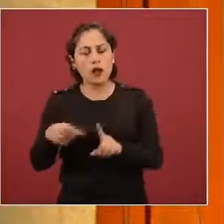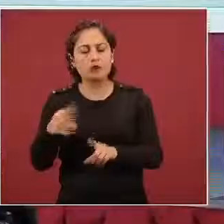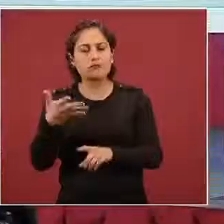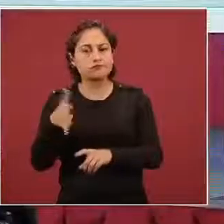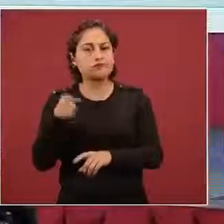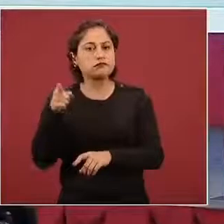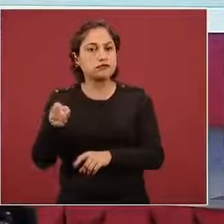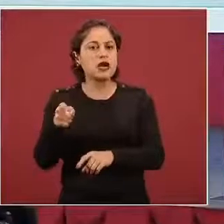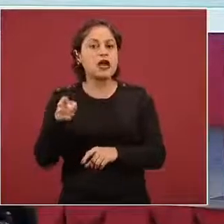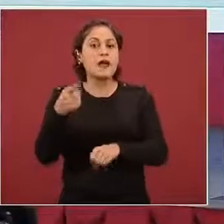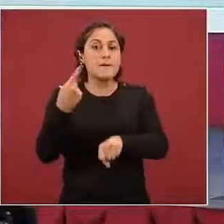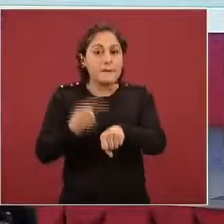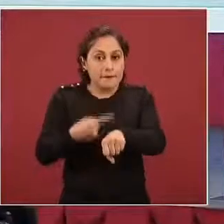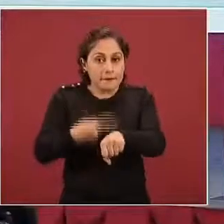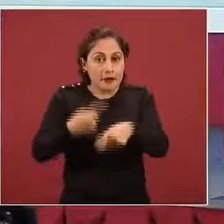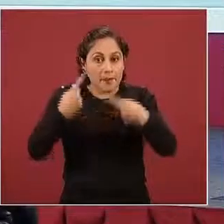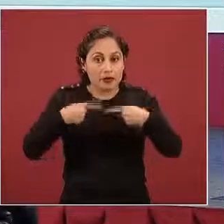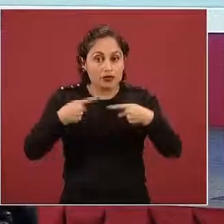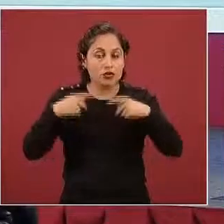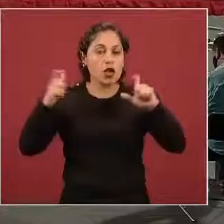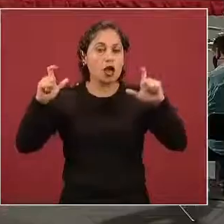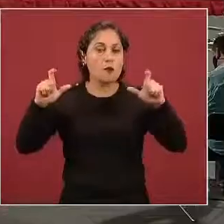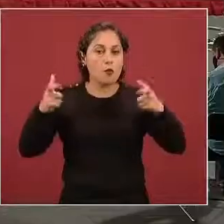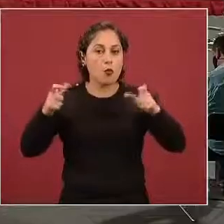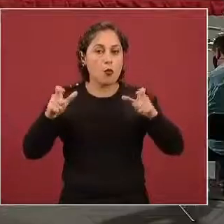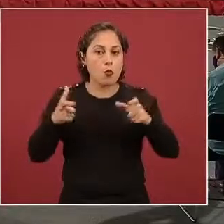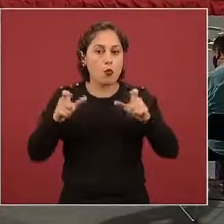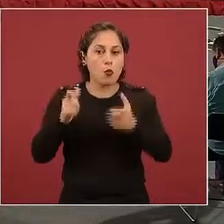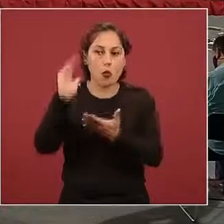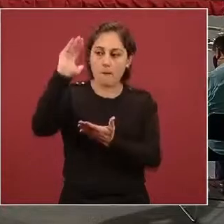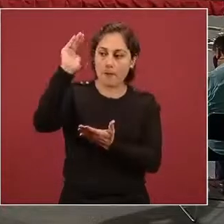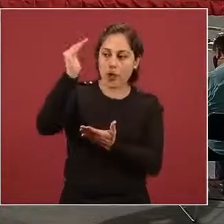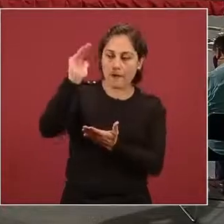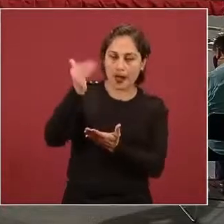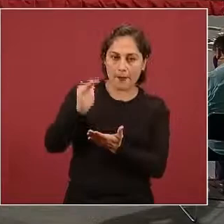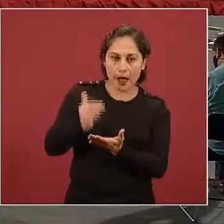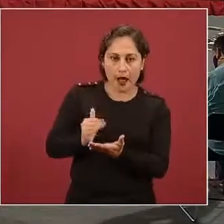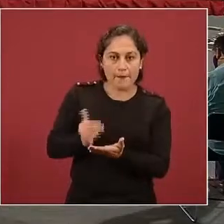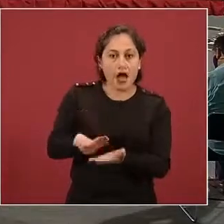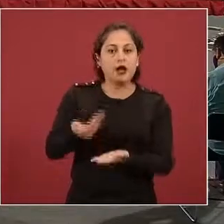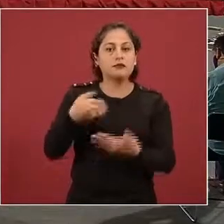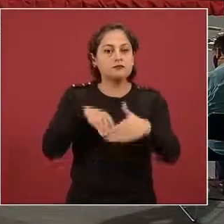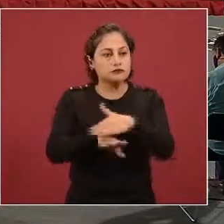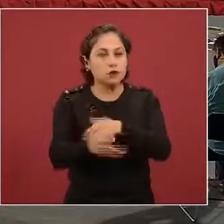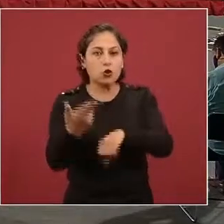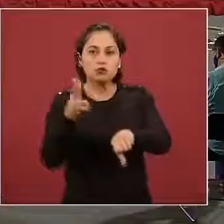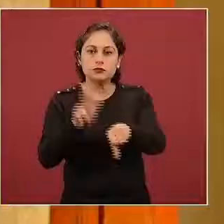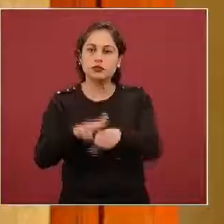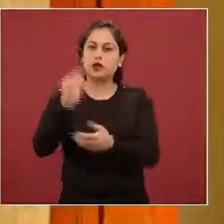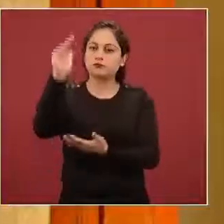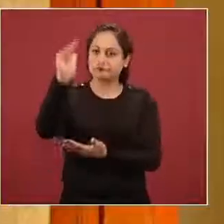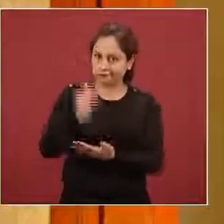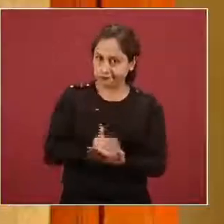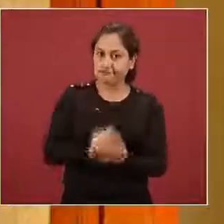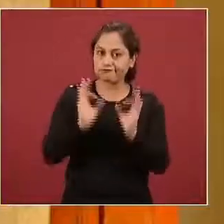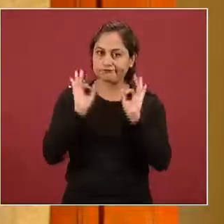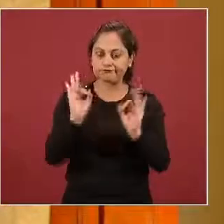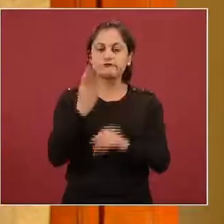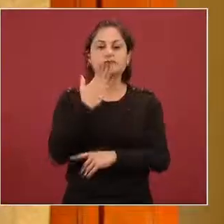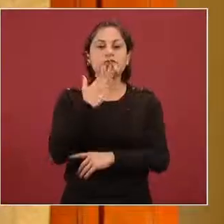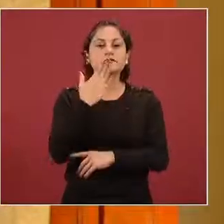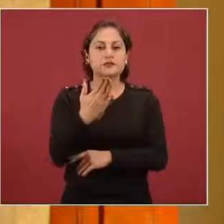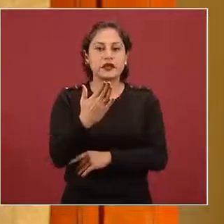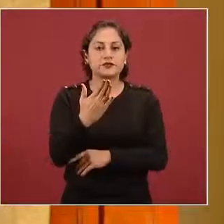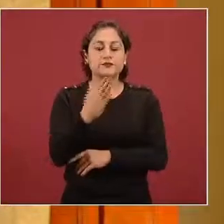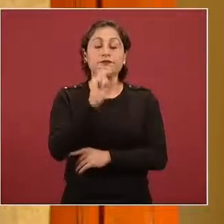de casos diarios, el número de personas enfermas que son hospitalizadas diariamente y afortunadamente también el